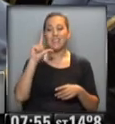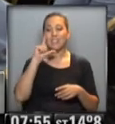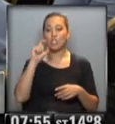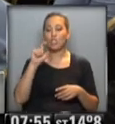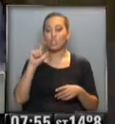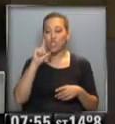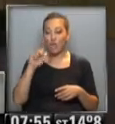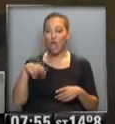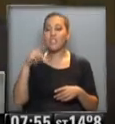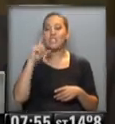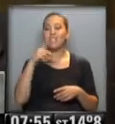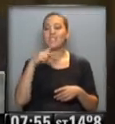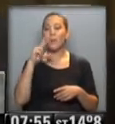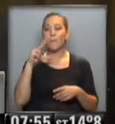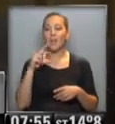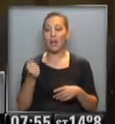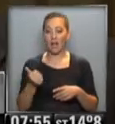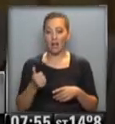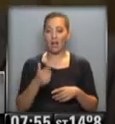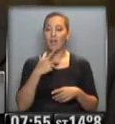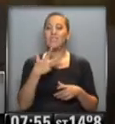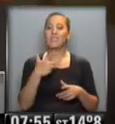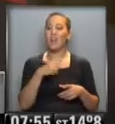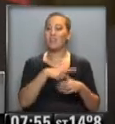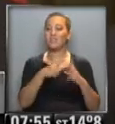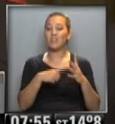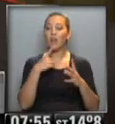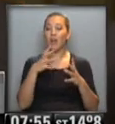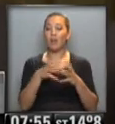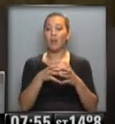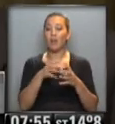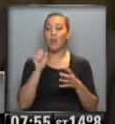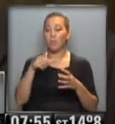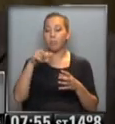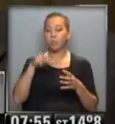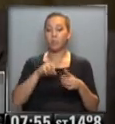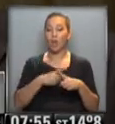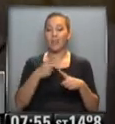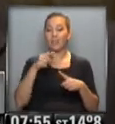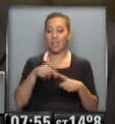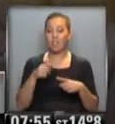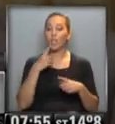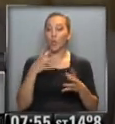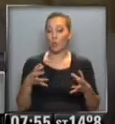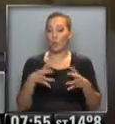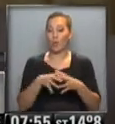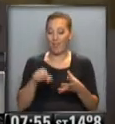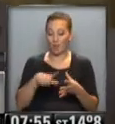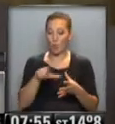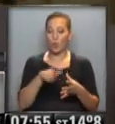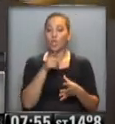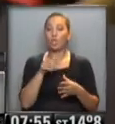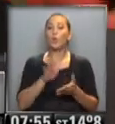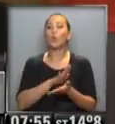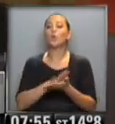es que están los 6 fuerzas políticas de la ciudad de Buenos Aires y este espacio de unidad y de construir un